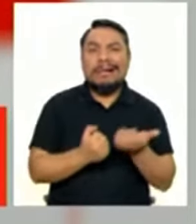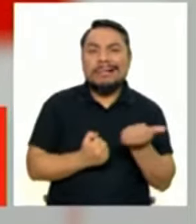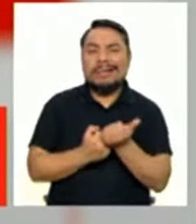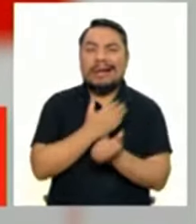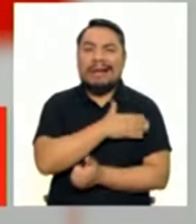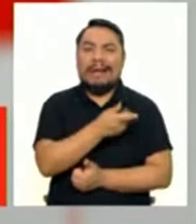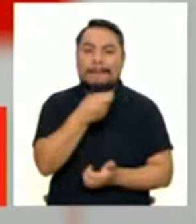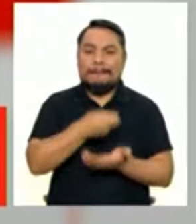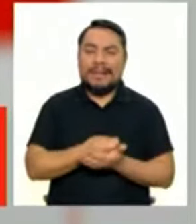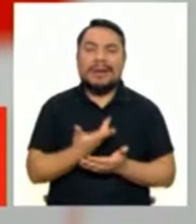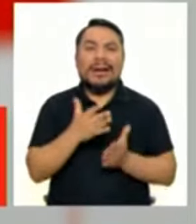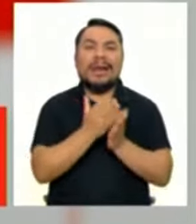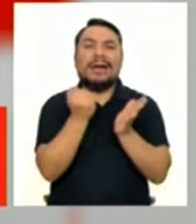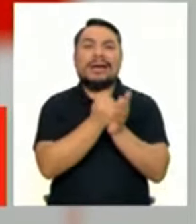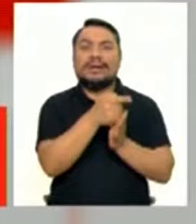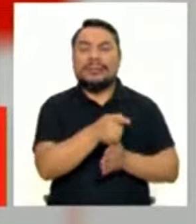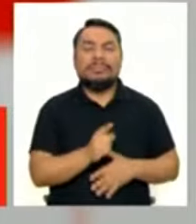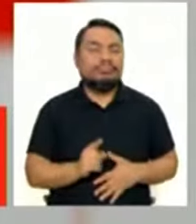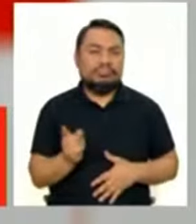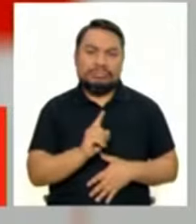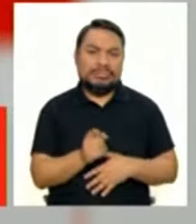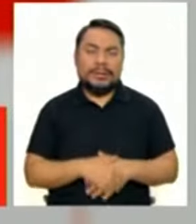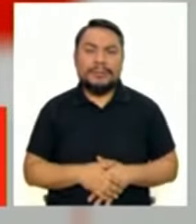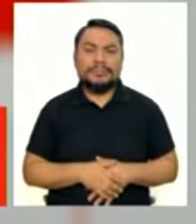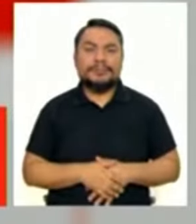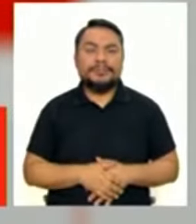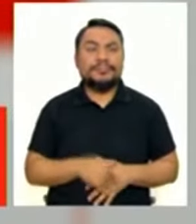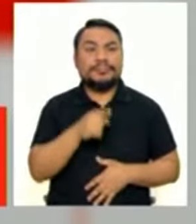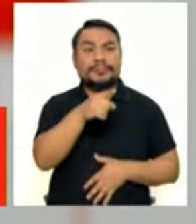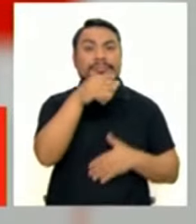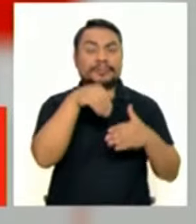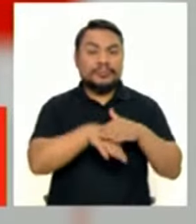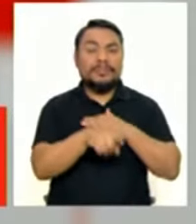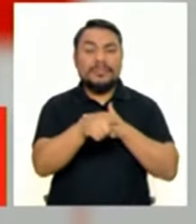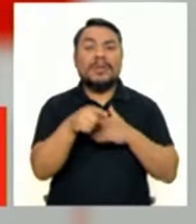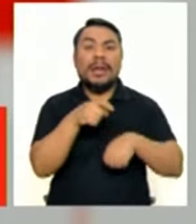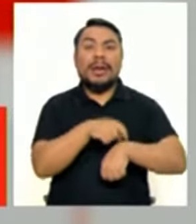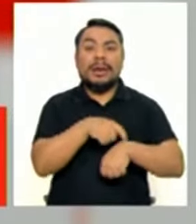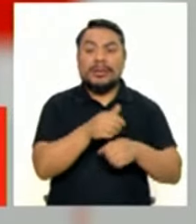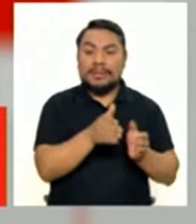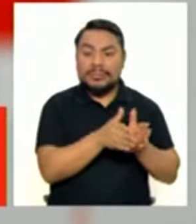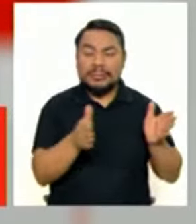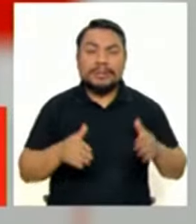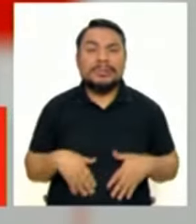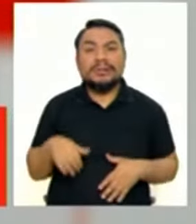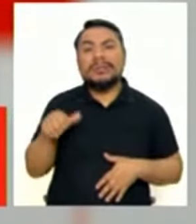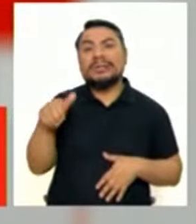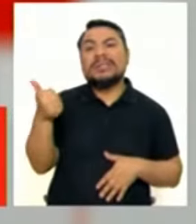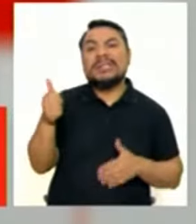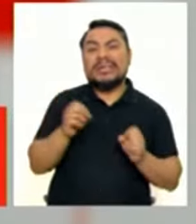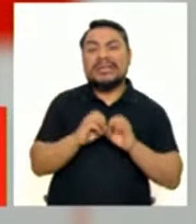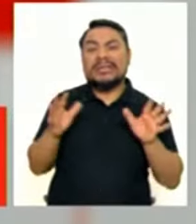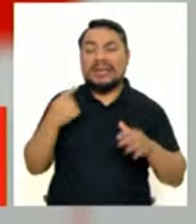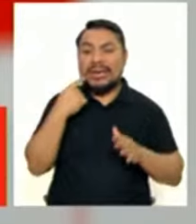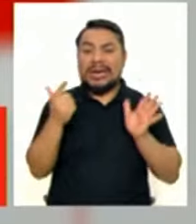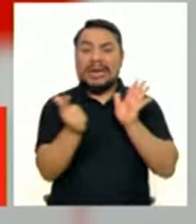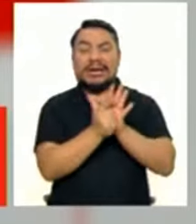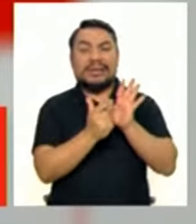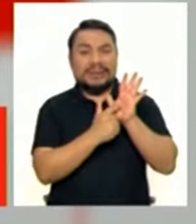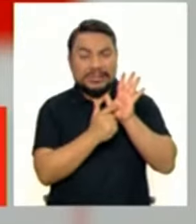ser considerado un caso exprés. Creo que había entrado dentro del plazo, estaba dentro de 10 días que dice la